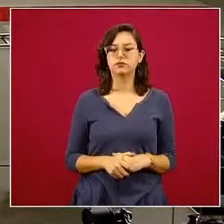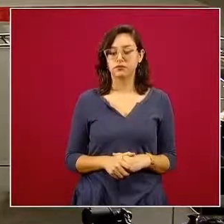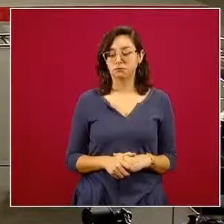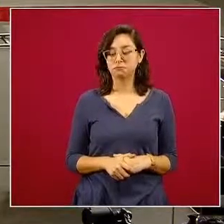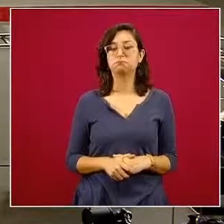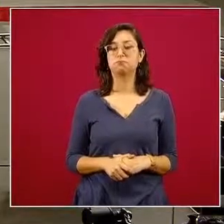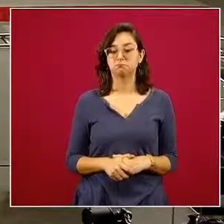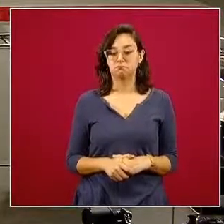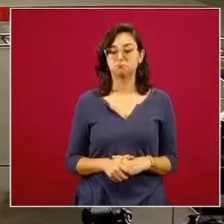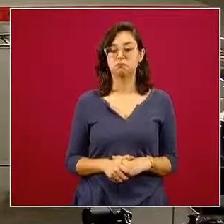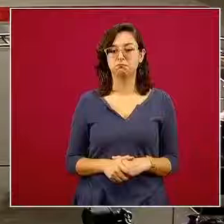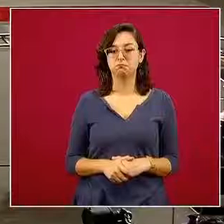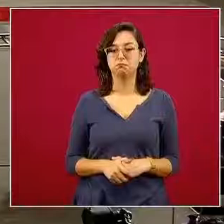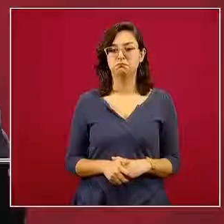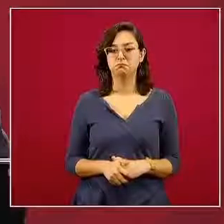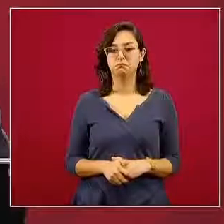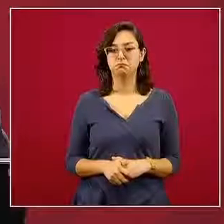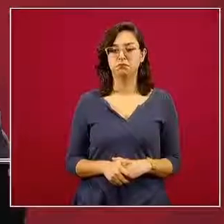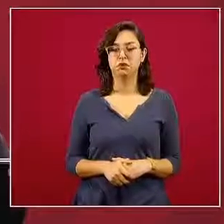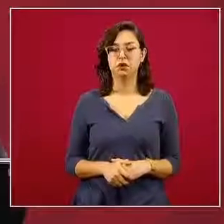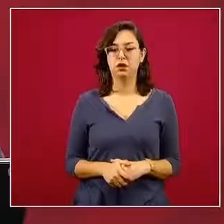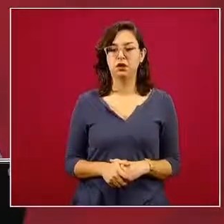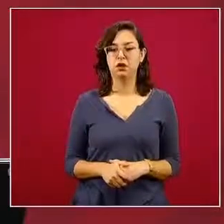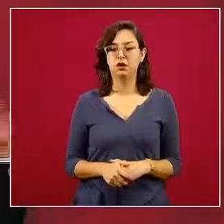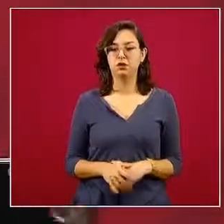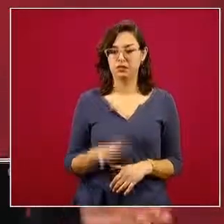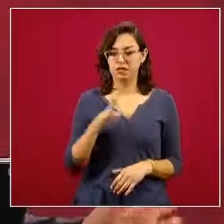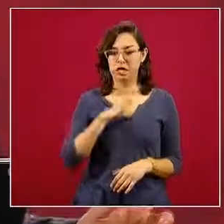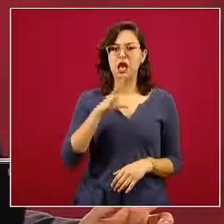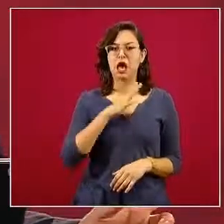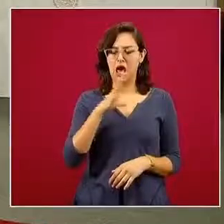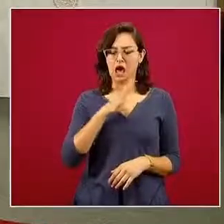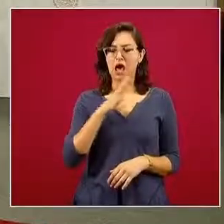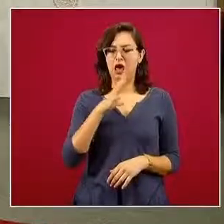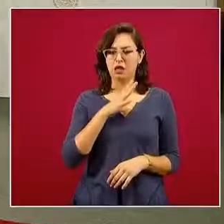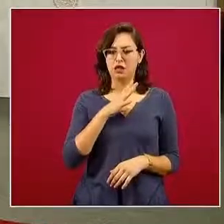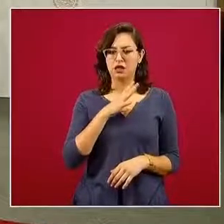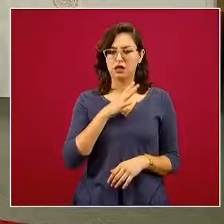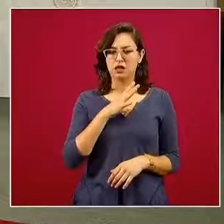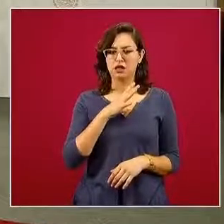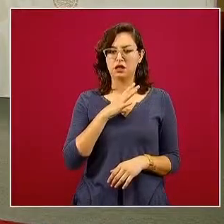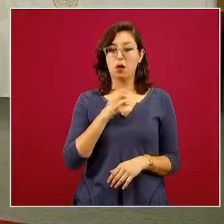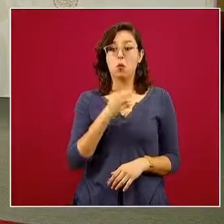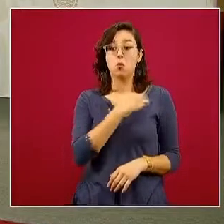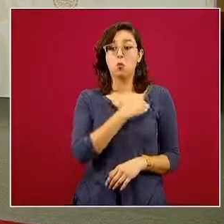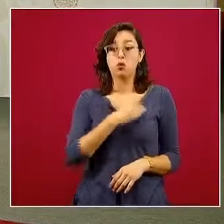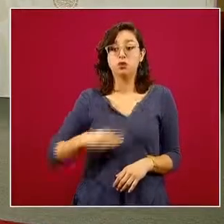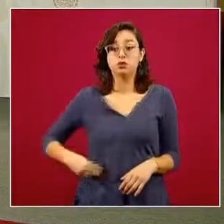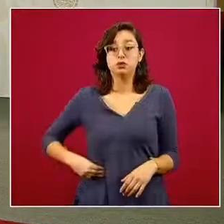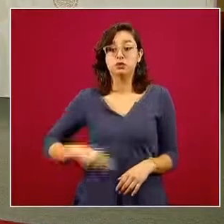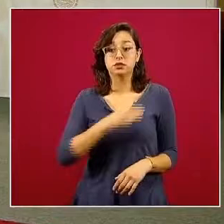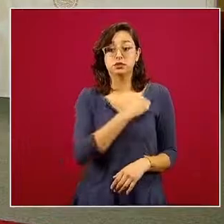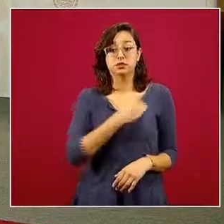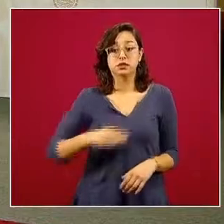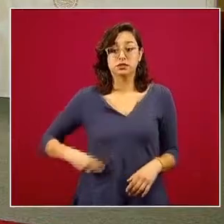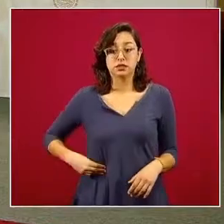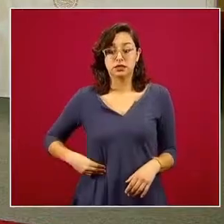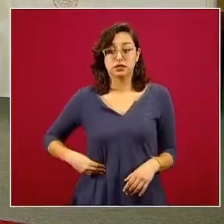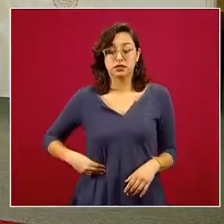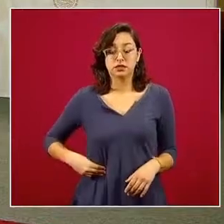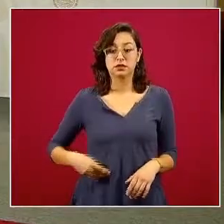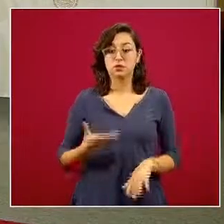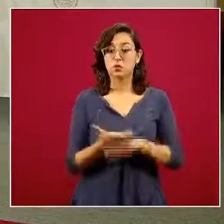desagregación efectivamente es fina, pero es a nivel municipal y esto tiene una